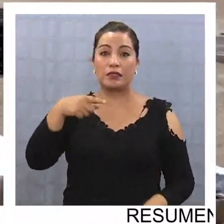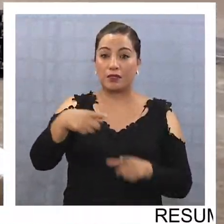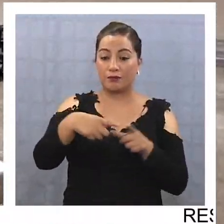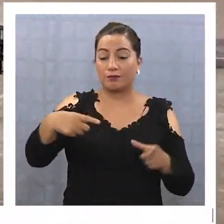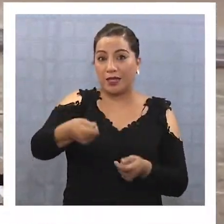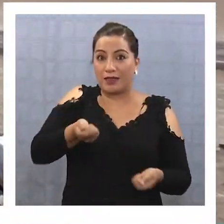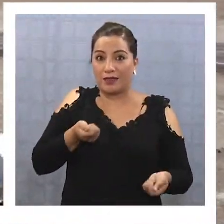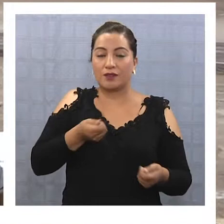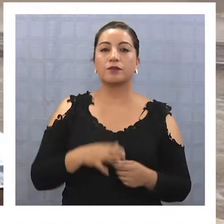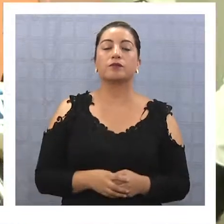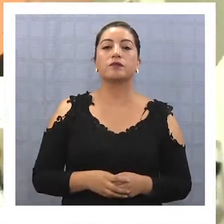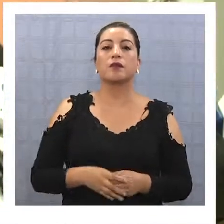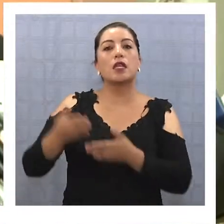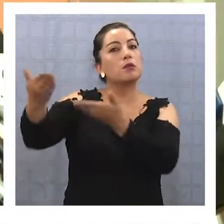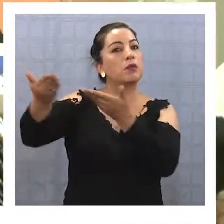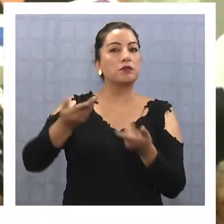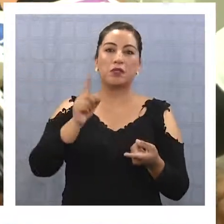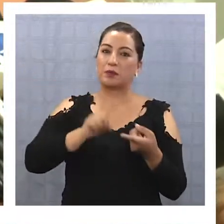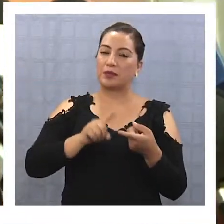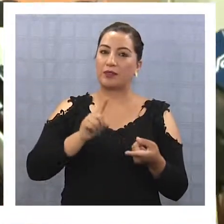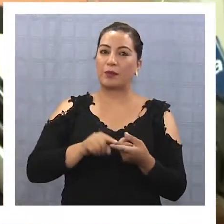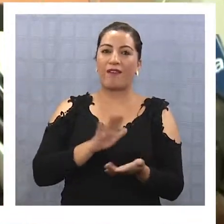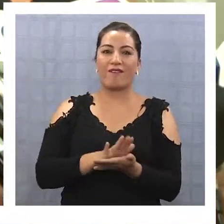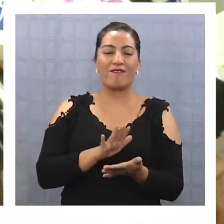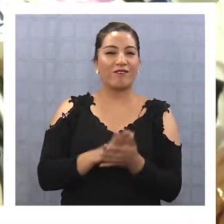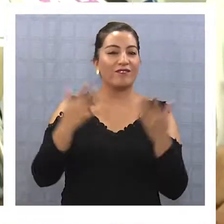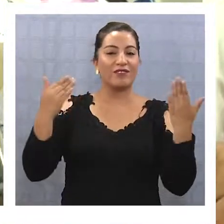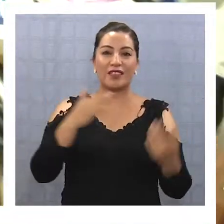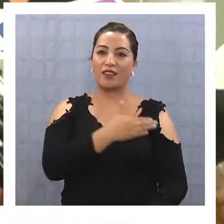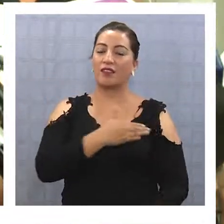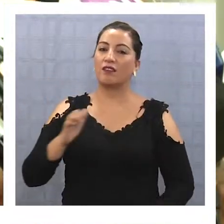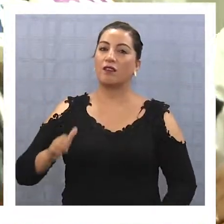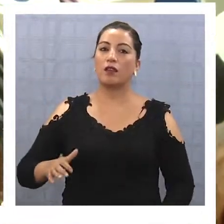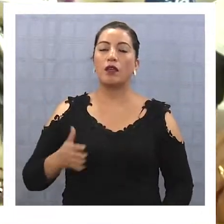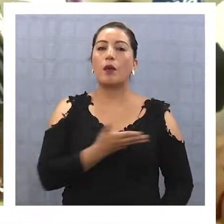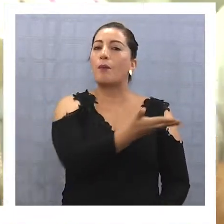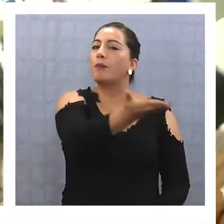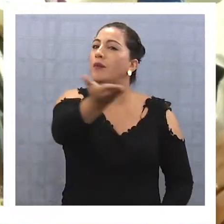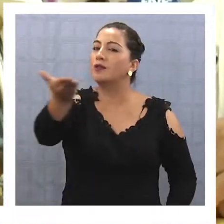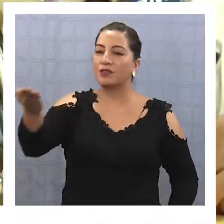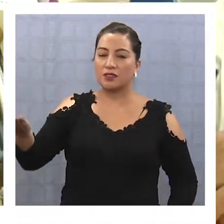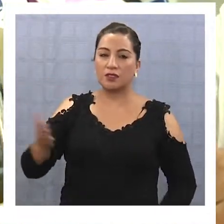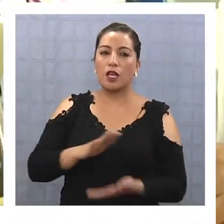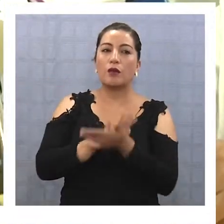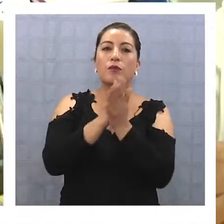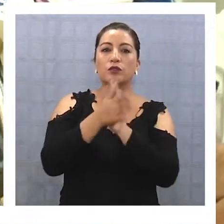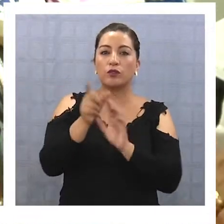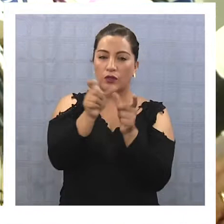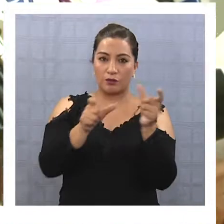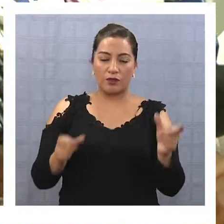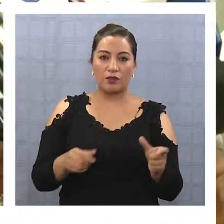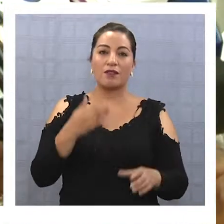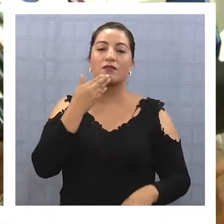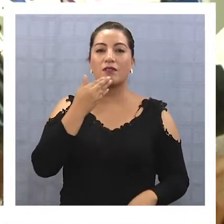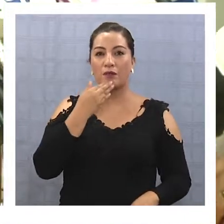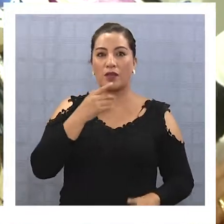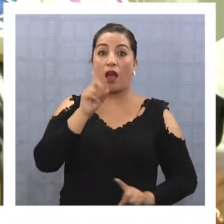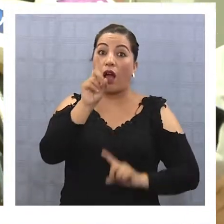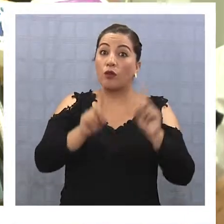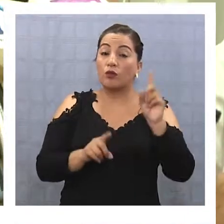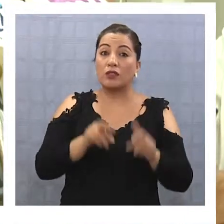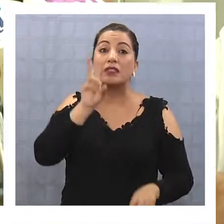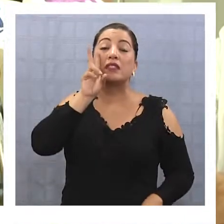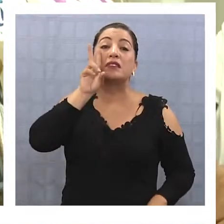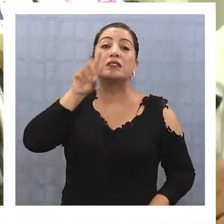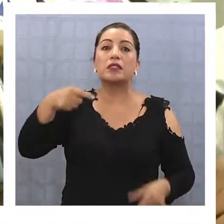La invitación a participar de esta fiesta de la fe se extiende para todas las personas, incluyendo a aquellas que no